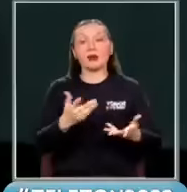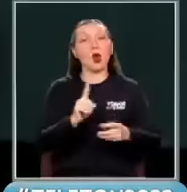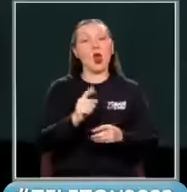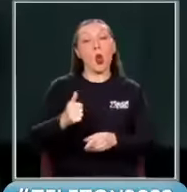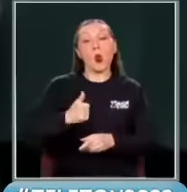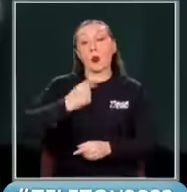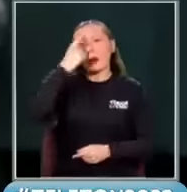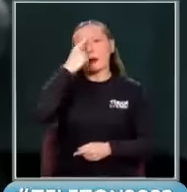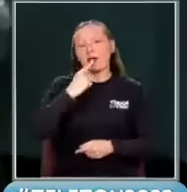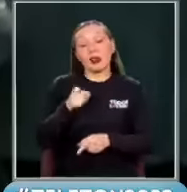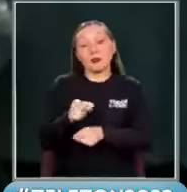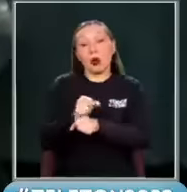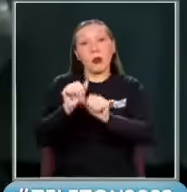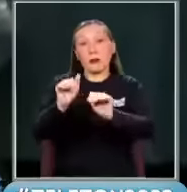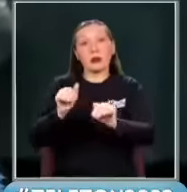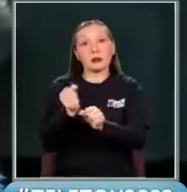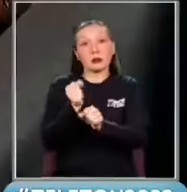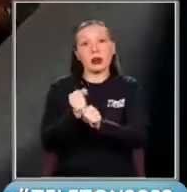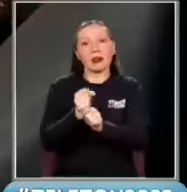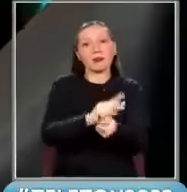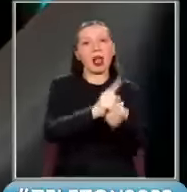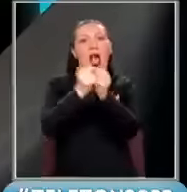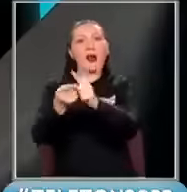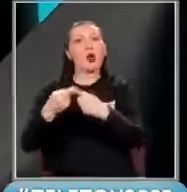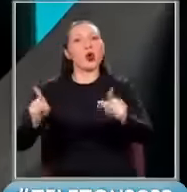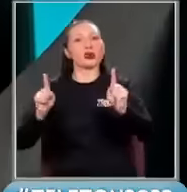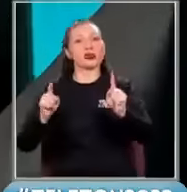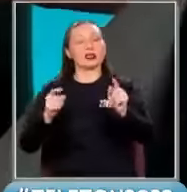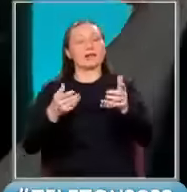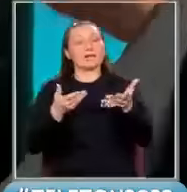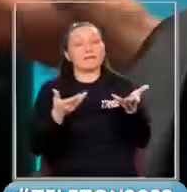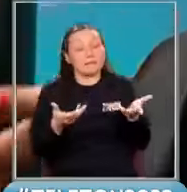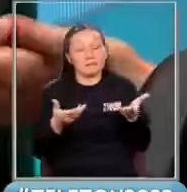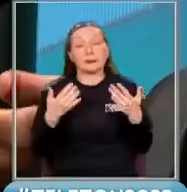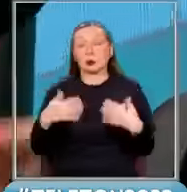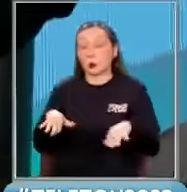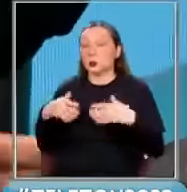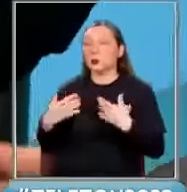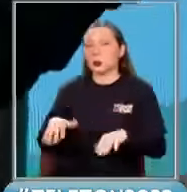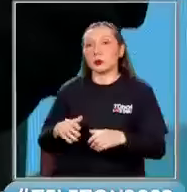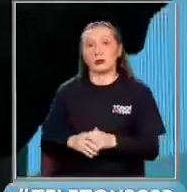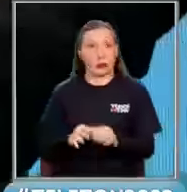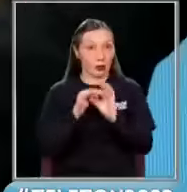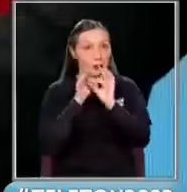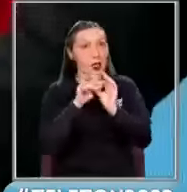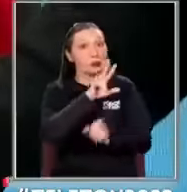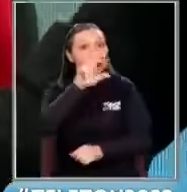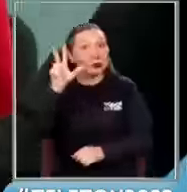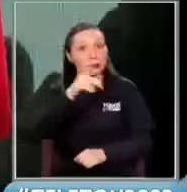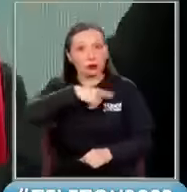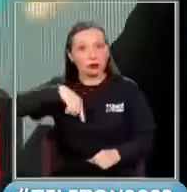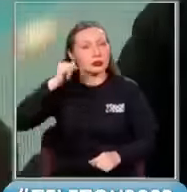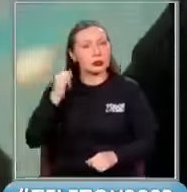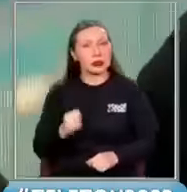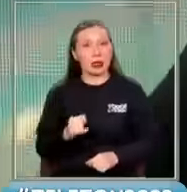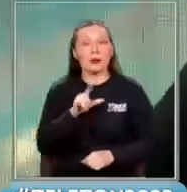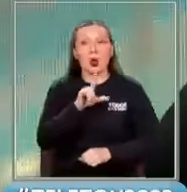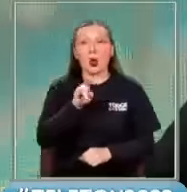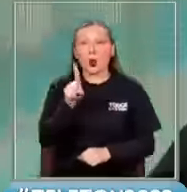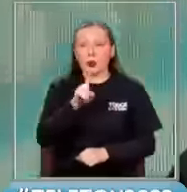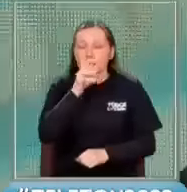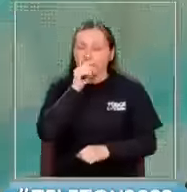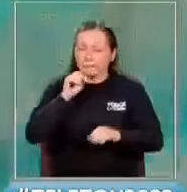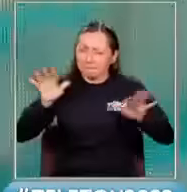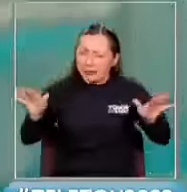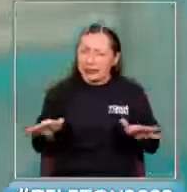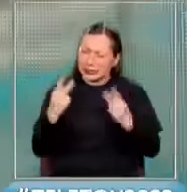cumplía el perfil. Wow. Entonces, gracias a Dios, nosotros siempre, Luis ha tenido una resiliencia